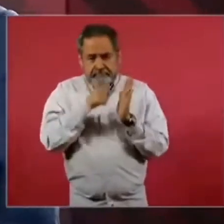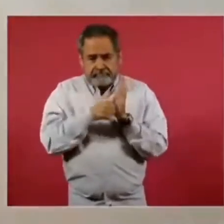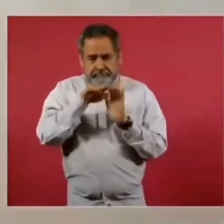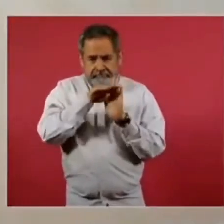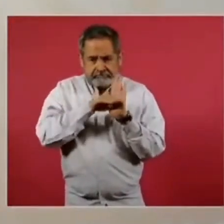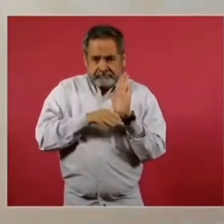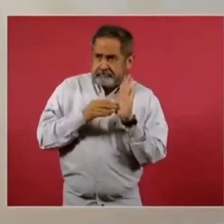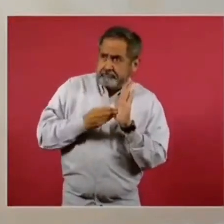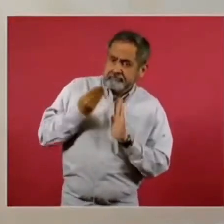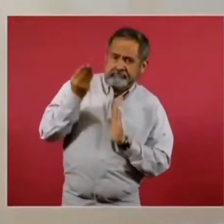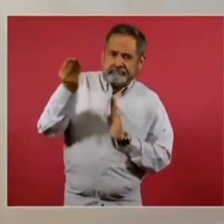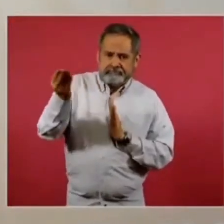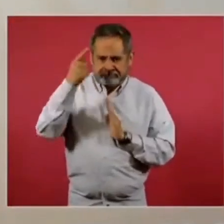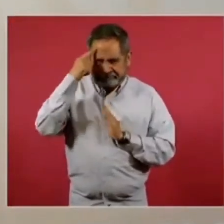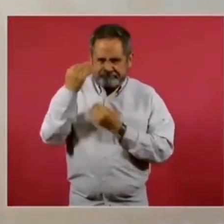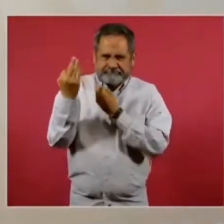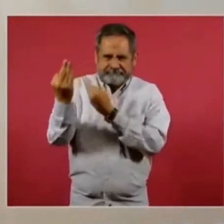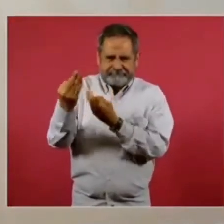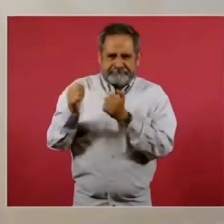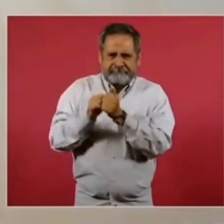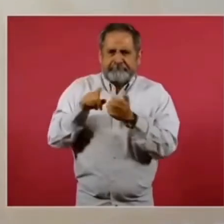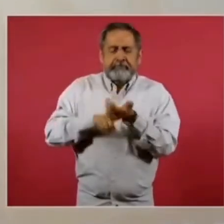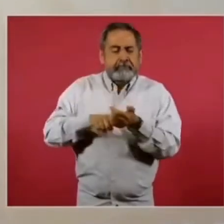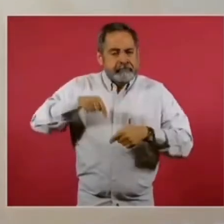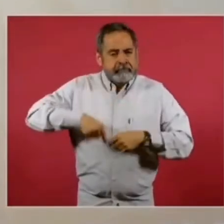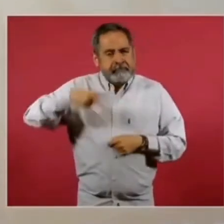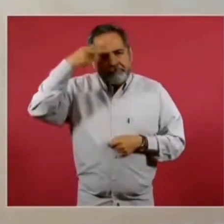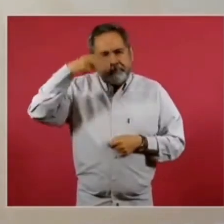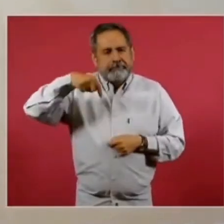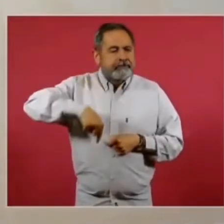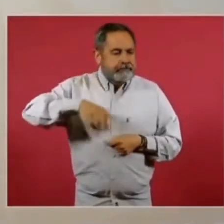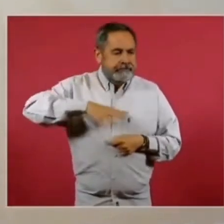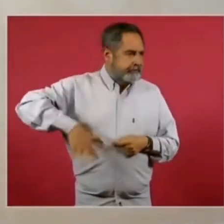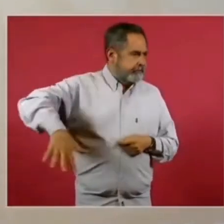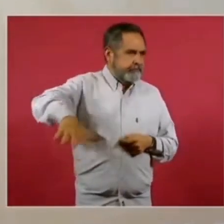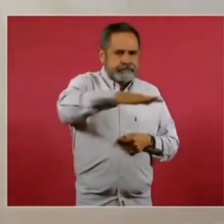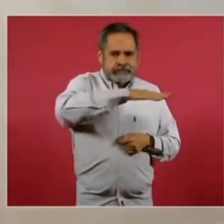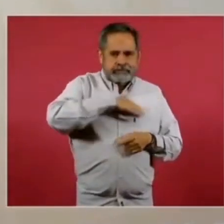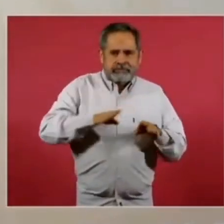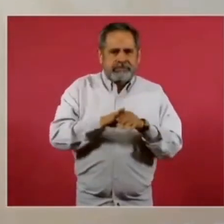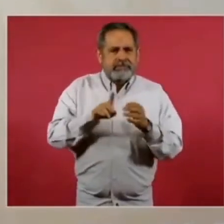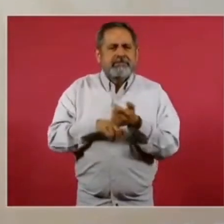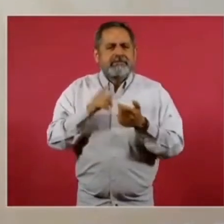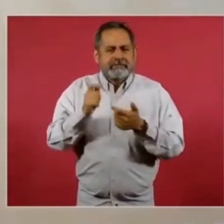carta para hablar de cómo en México este